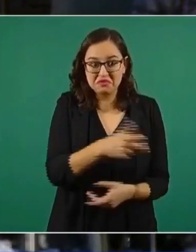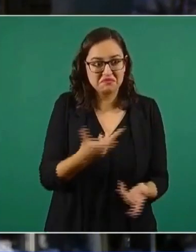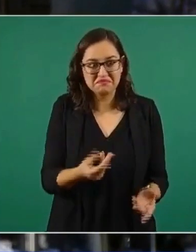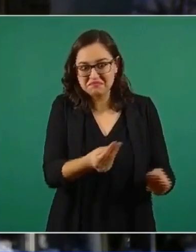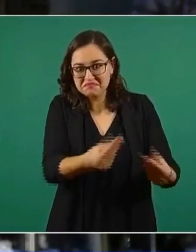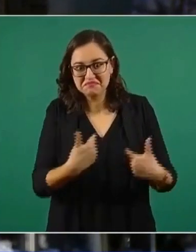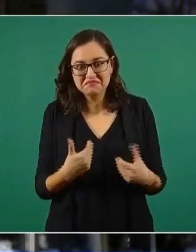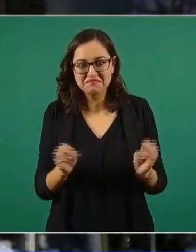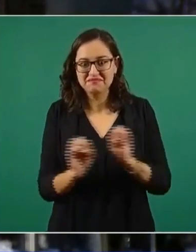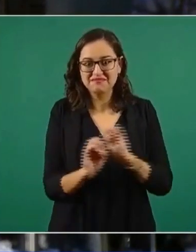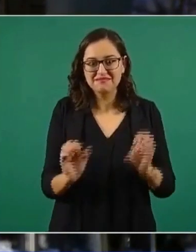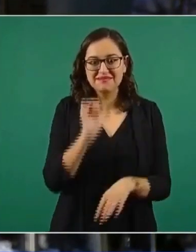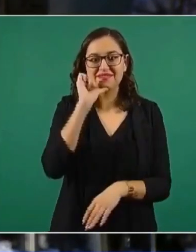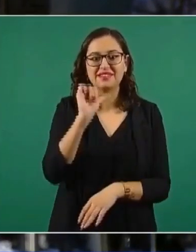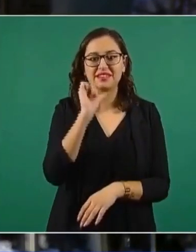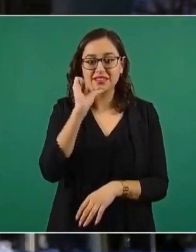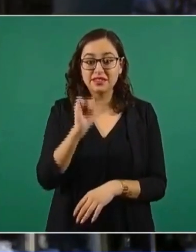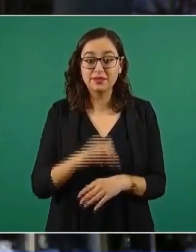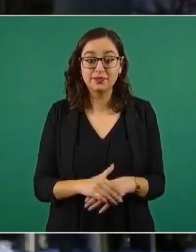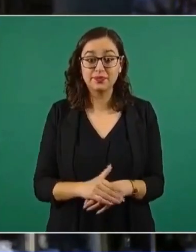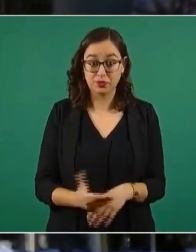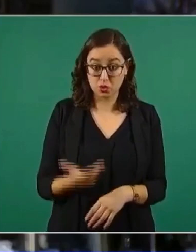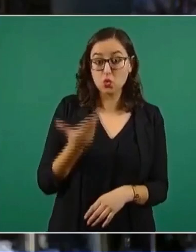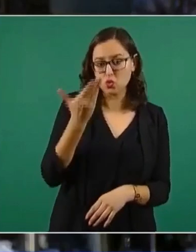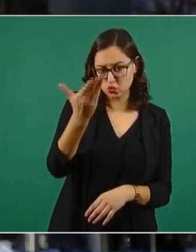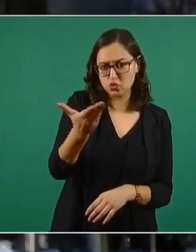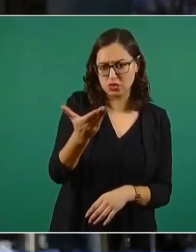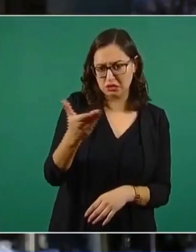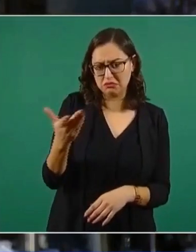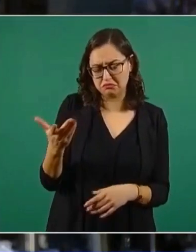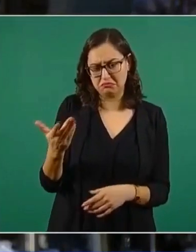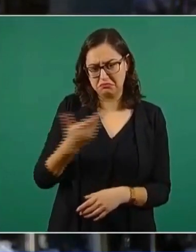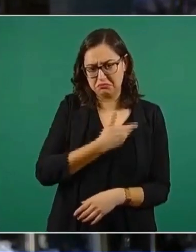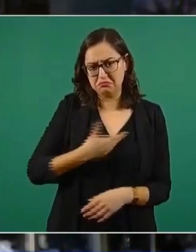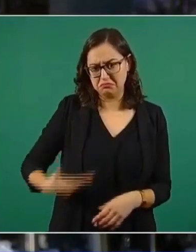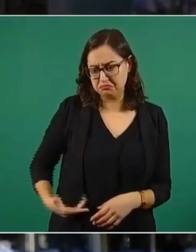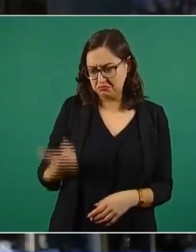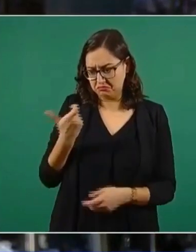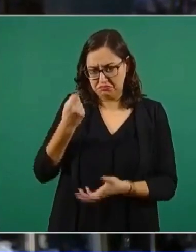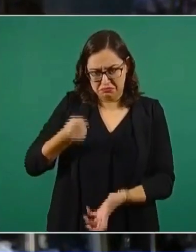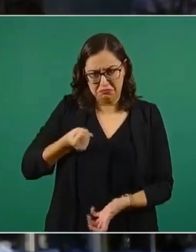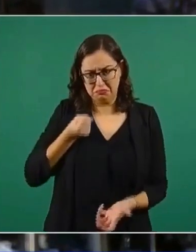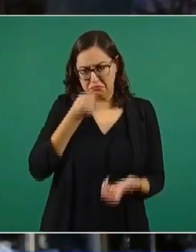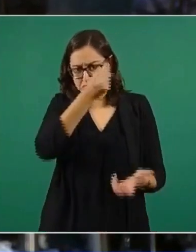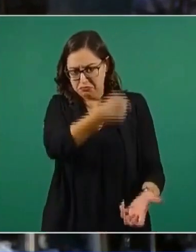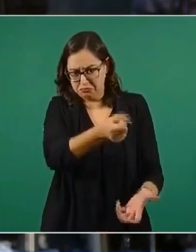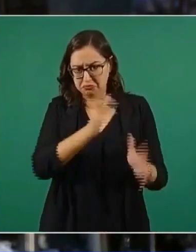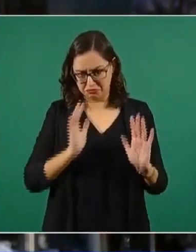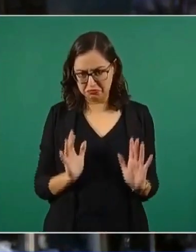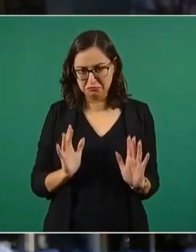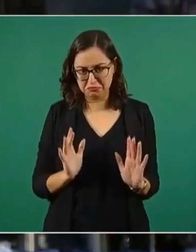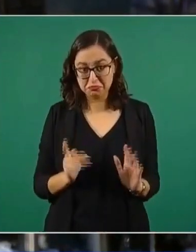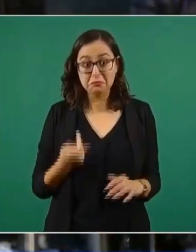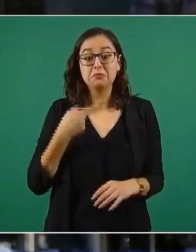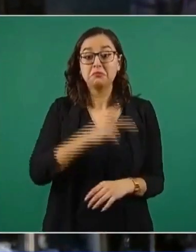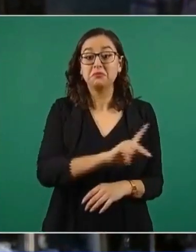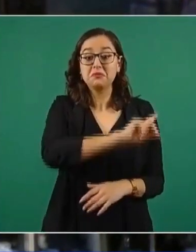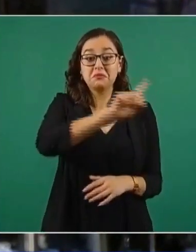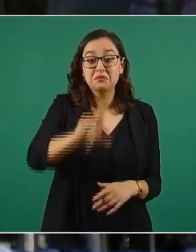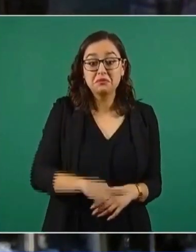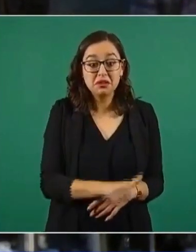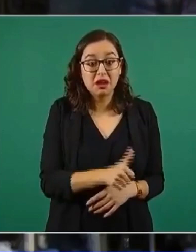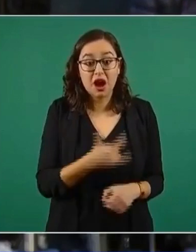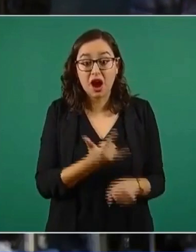los medicamentos. Usted libera el presupuesto para la compra de medicamentos, pero se queda atorado en